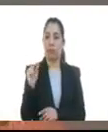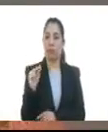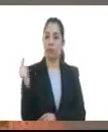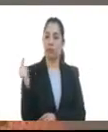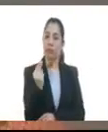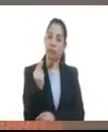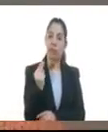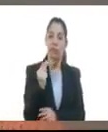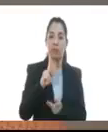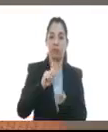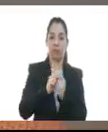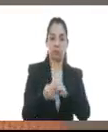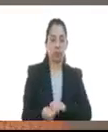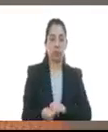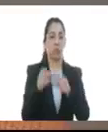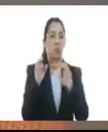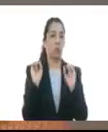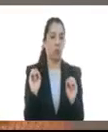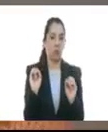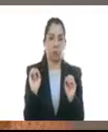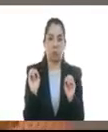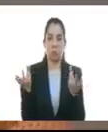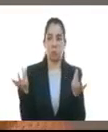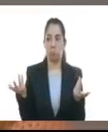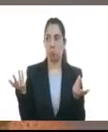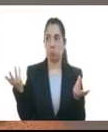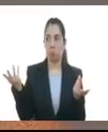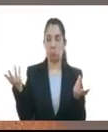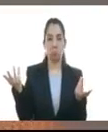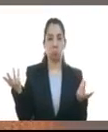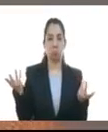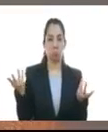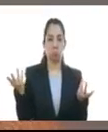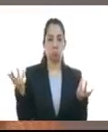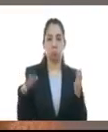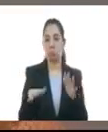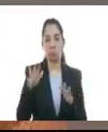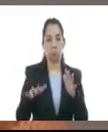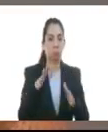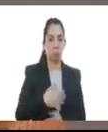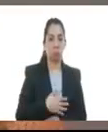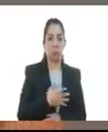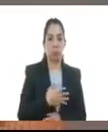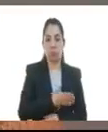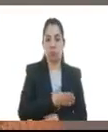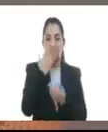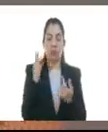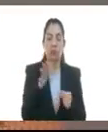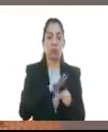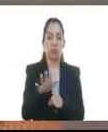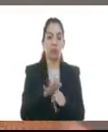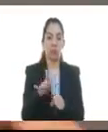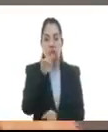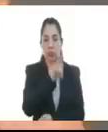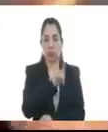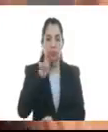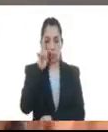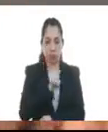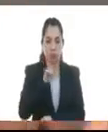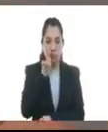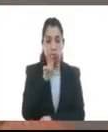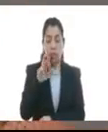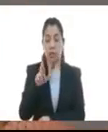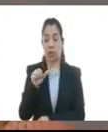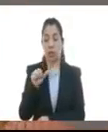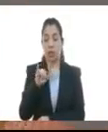veces no se toma en cuenta, ni siquiera te dicen pues cuál es. En el caso de la raíz doble se abordaba de una manera